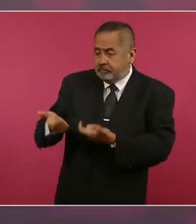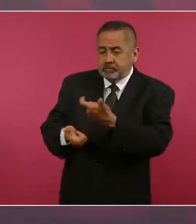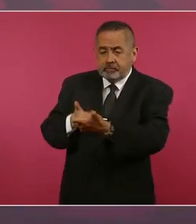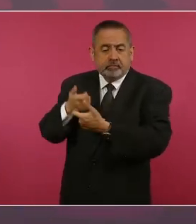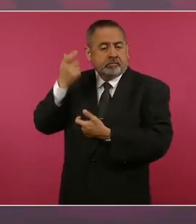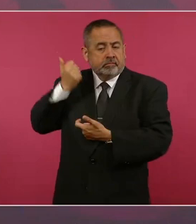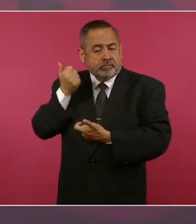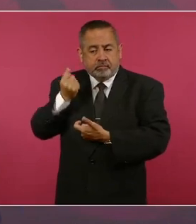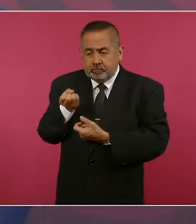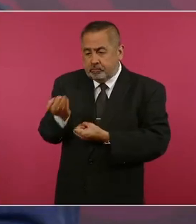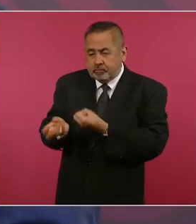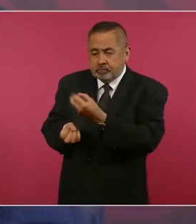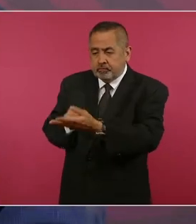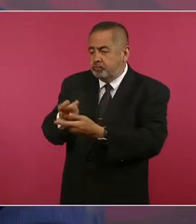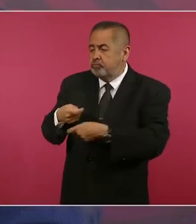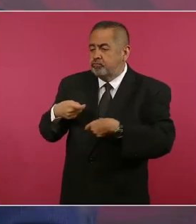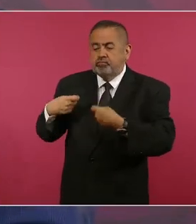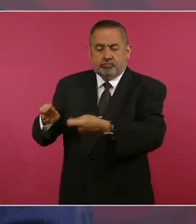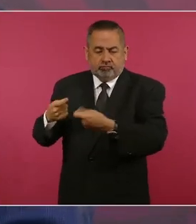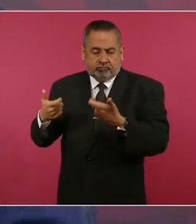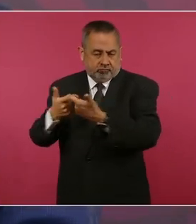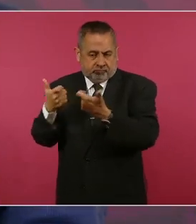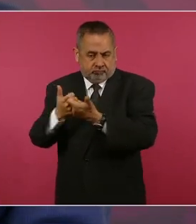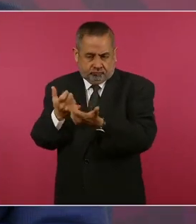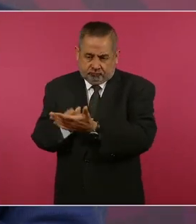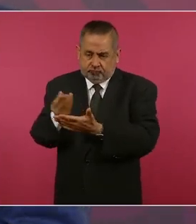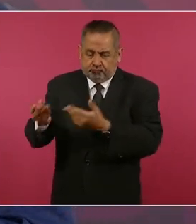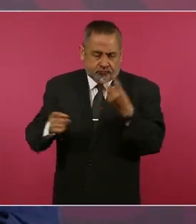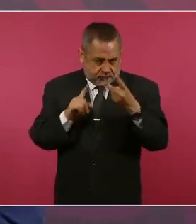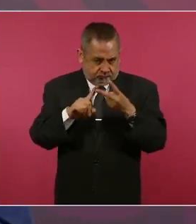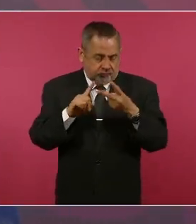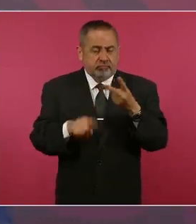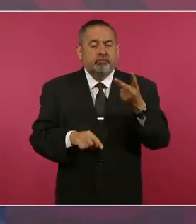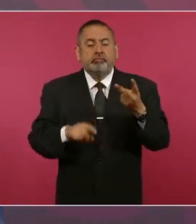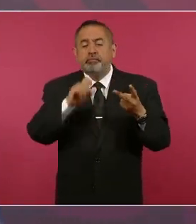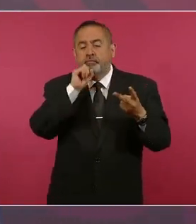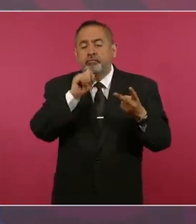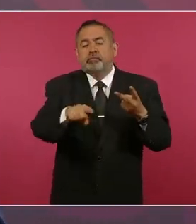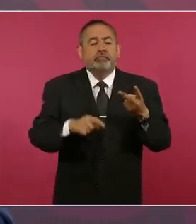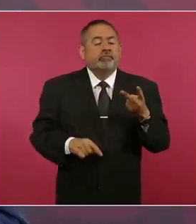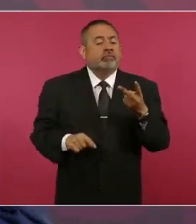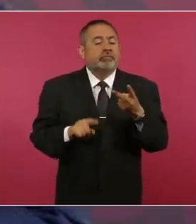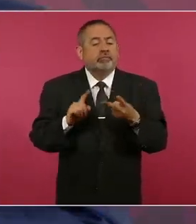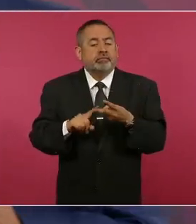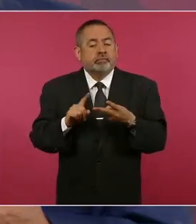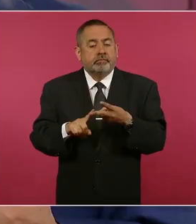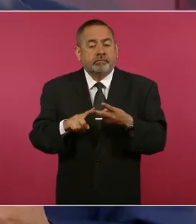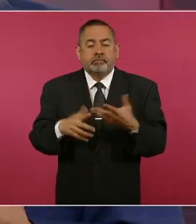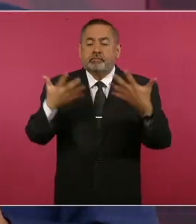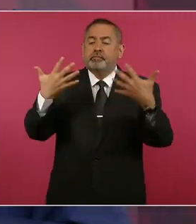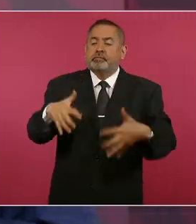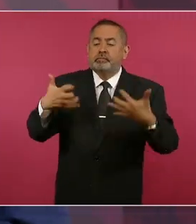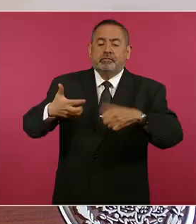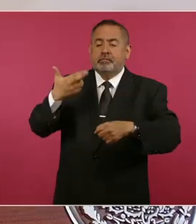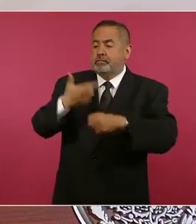se va a alimentar este fondo. También de las utilidades de las